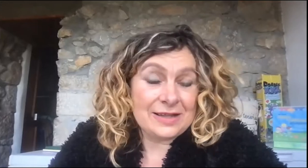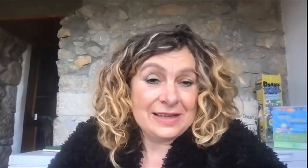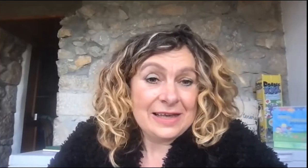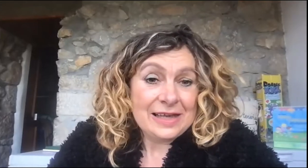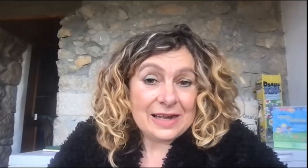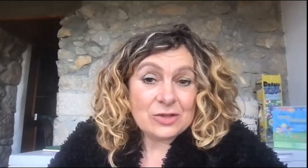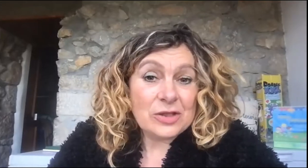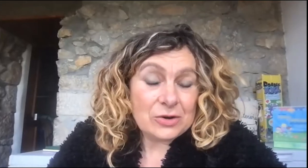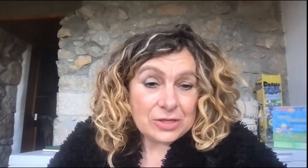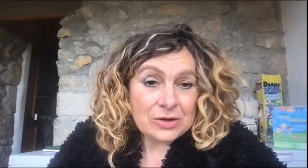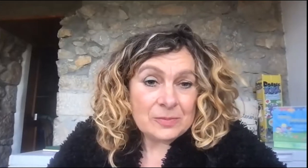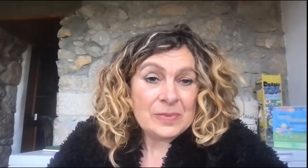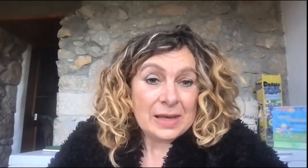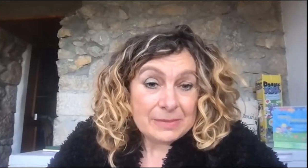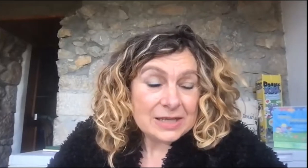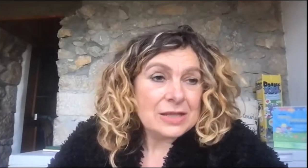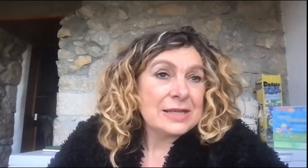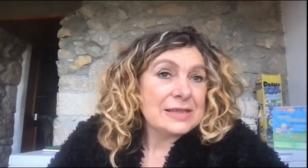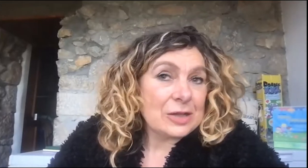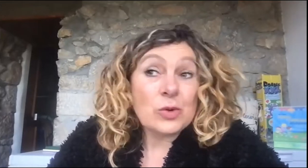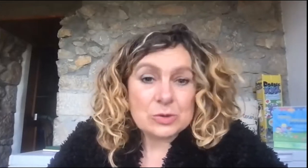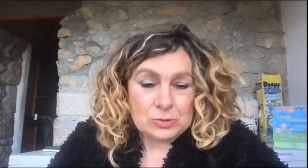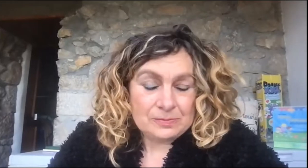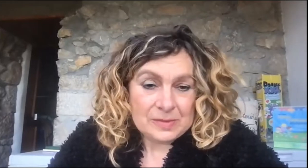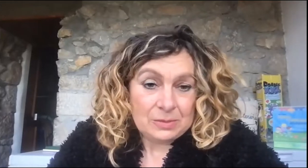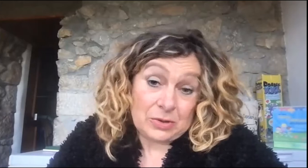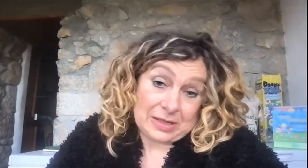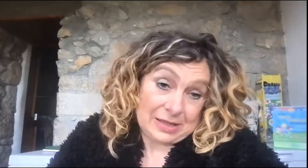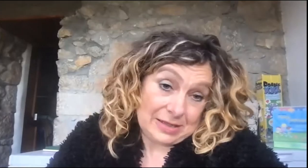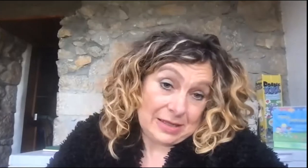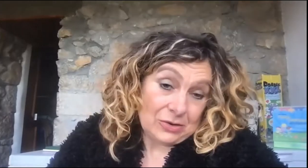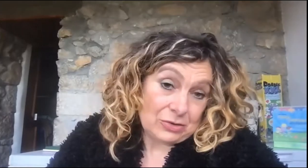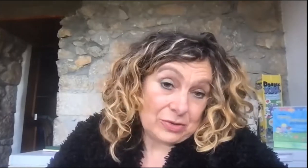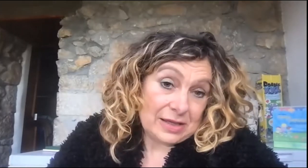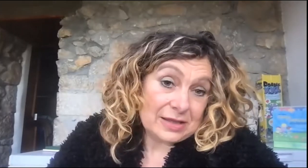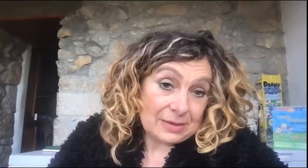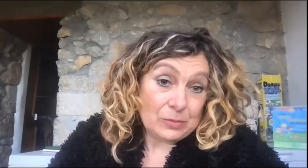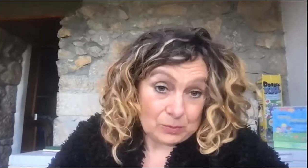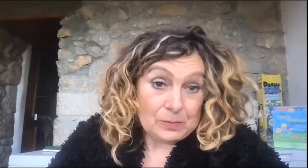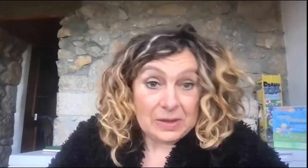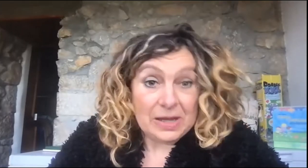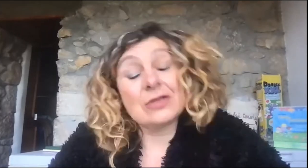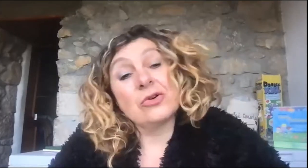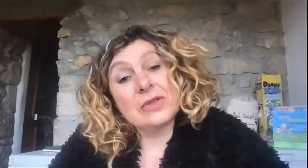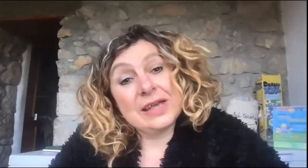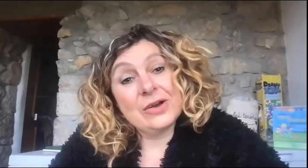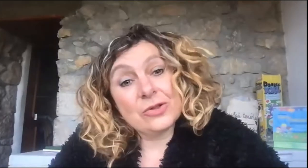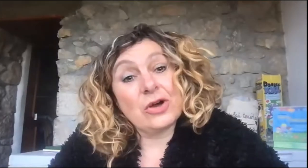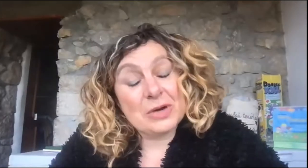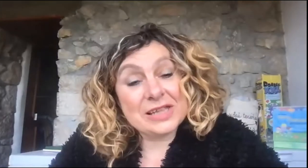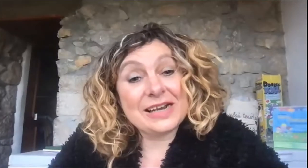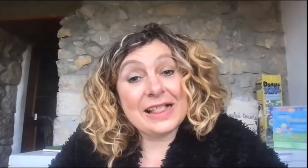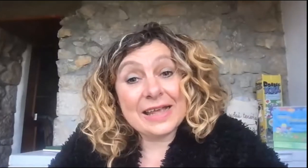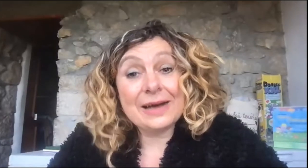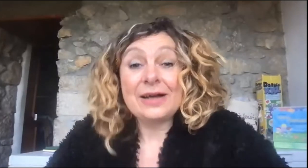iguales, el rato de ocio más de tú a tú, porque lo que sucede es que el resto de ocio